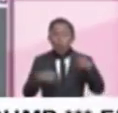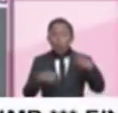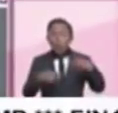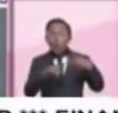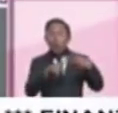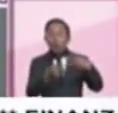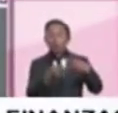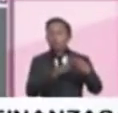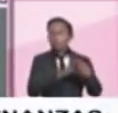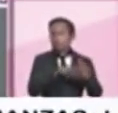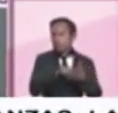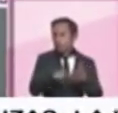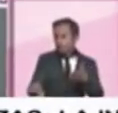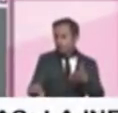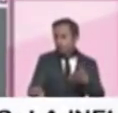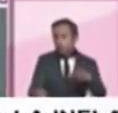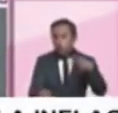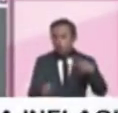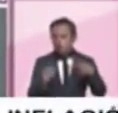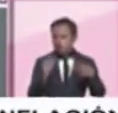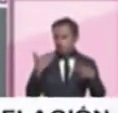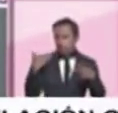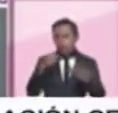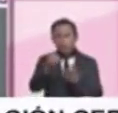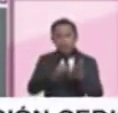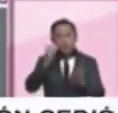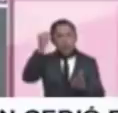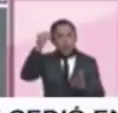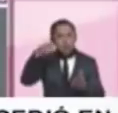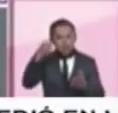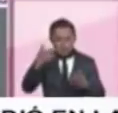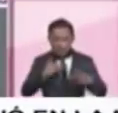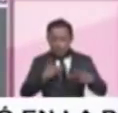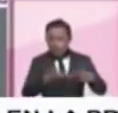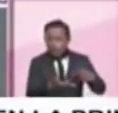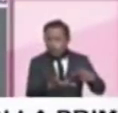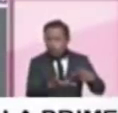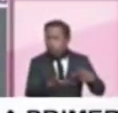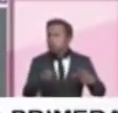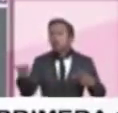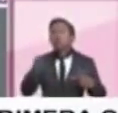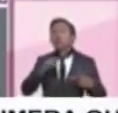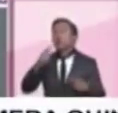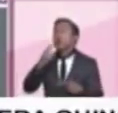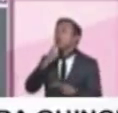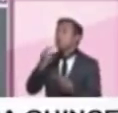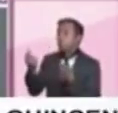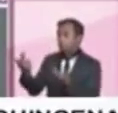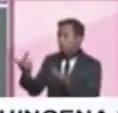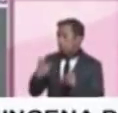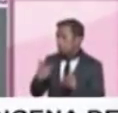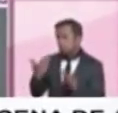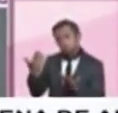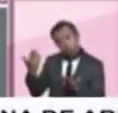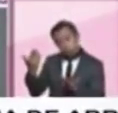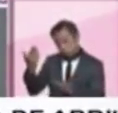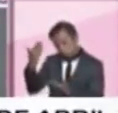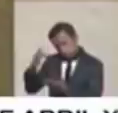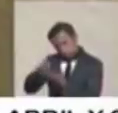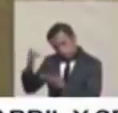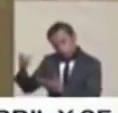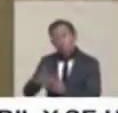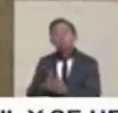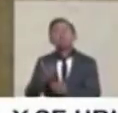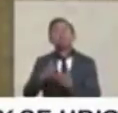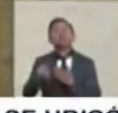mexicana que ese delincuente y tramposo electoral esté ahí metido. Hubiera sido muy diferente un debate entre cuatro que con